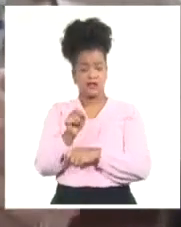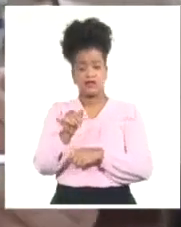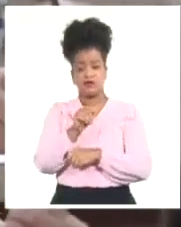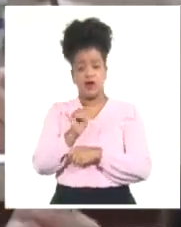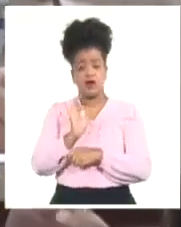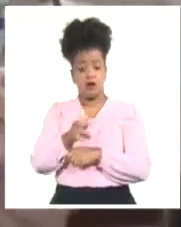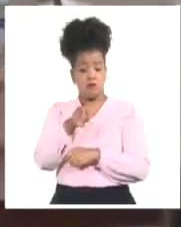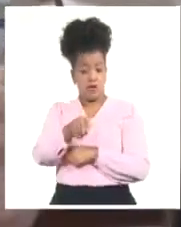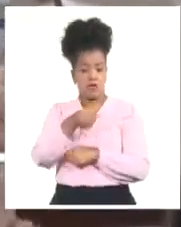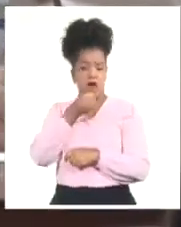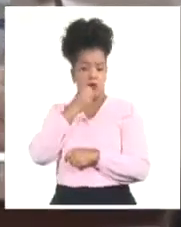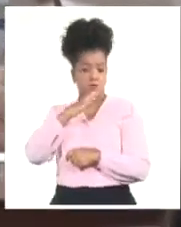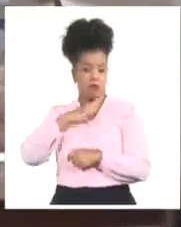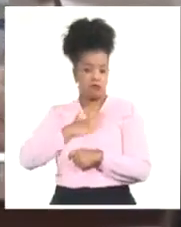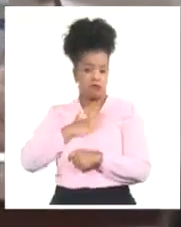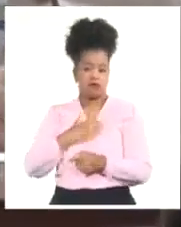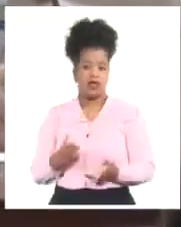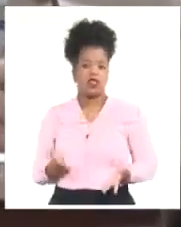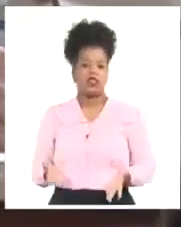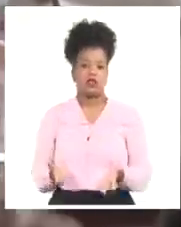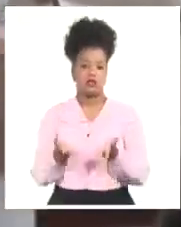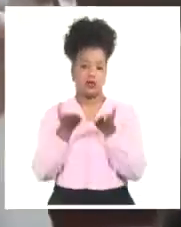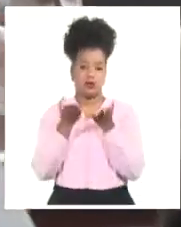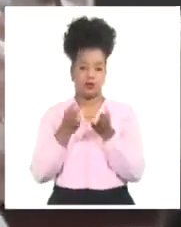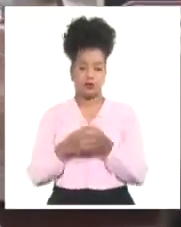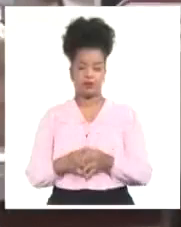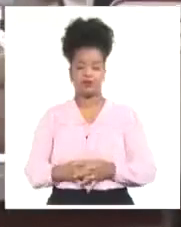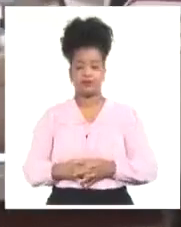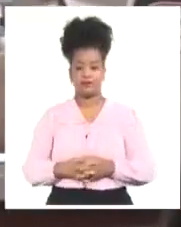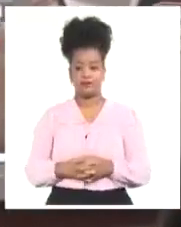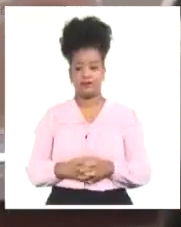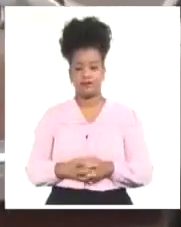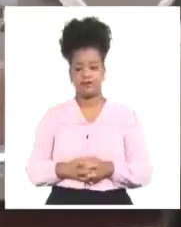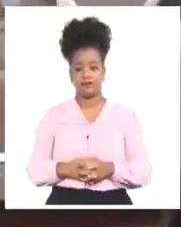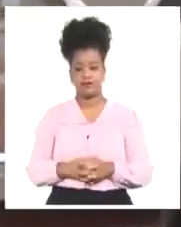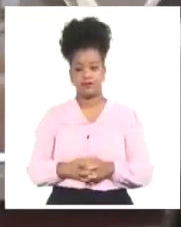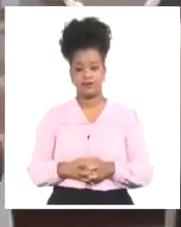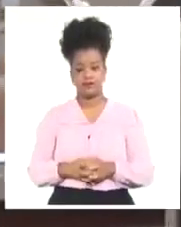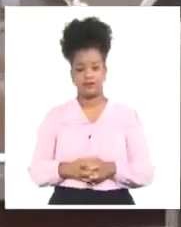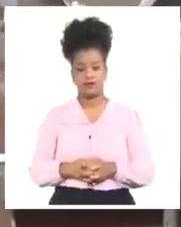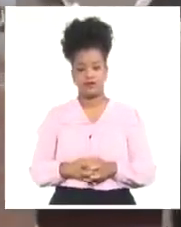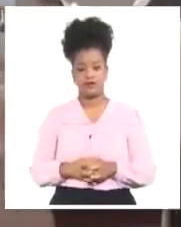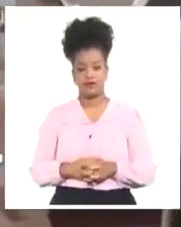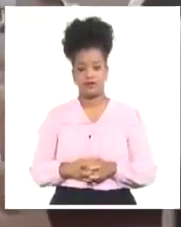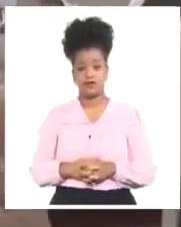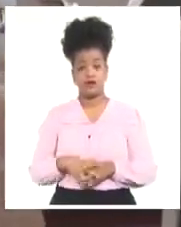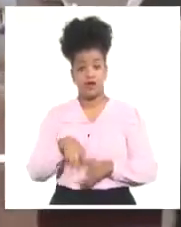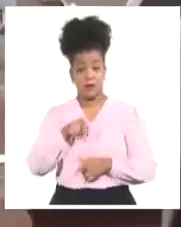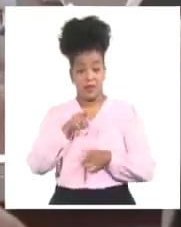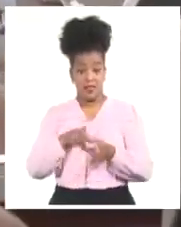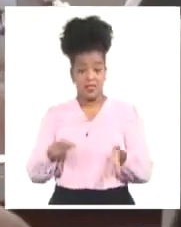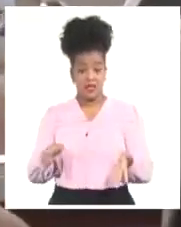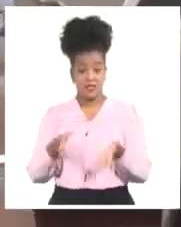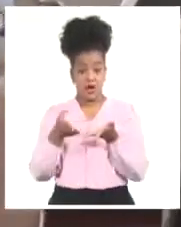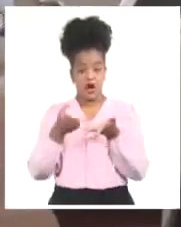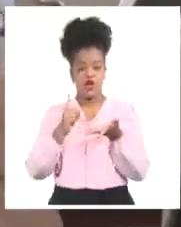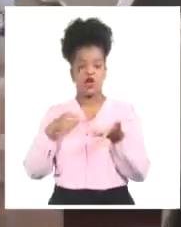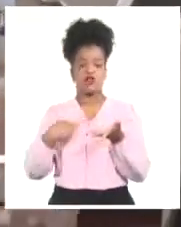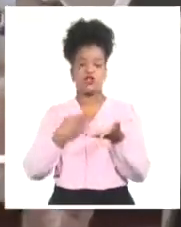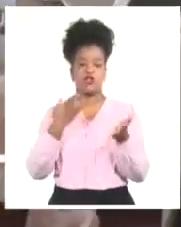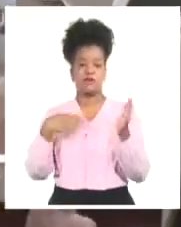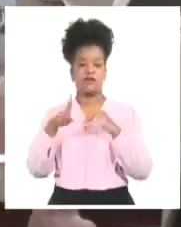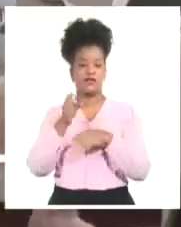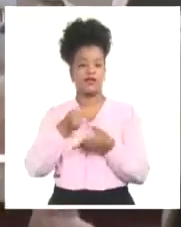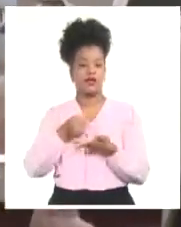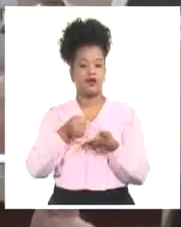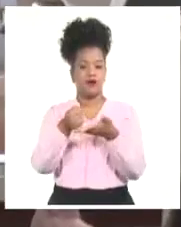ellas mismas propicien su desarrollo endógeno. Y en esto entramos nosotros como ministerio,